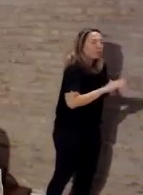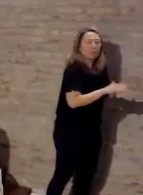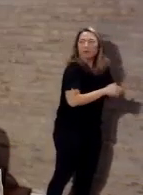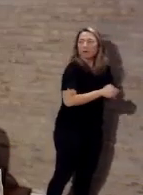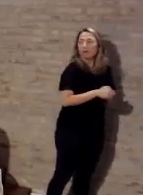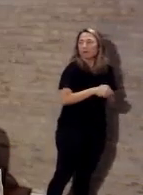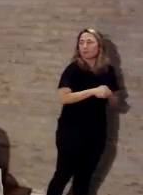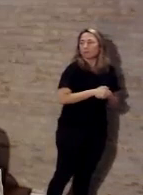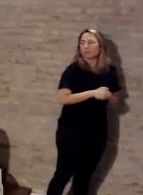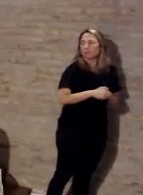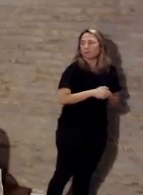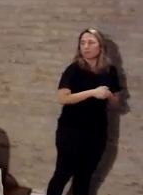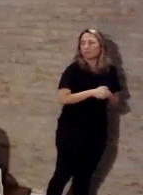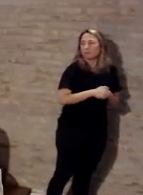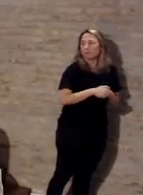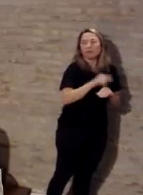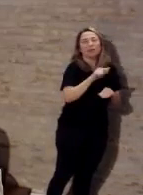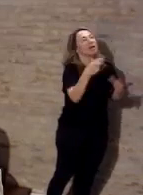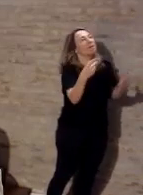cargos